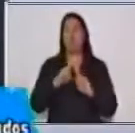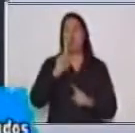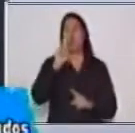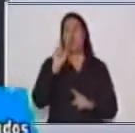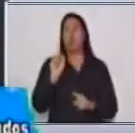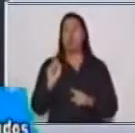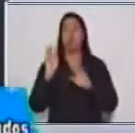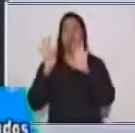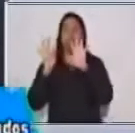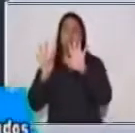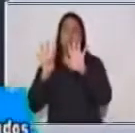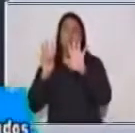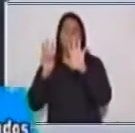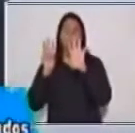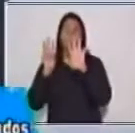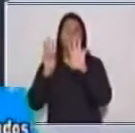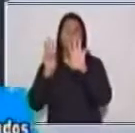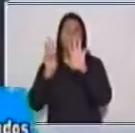1.8